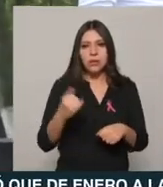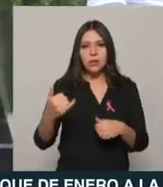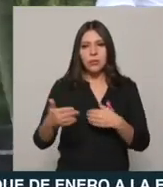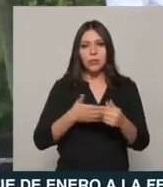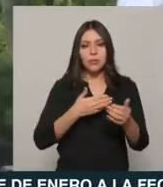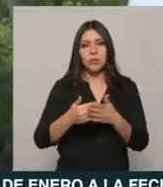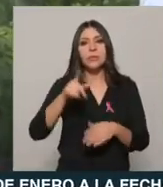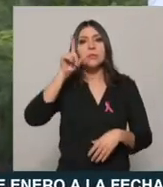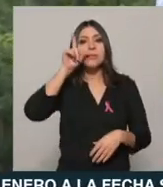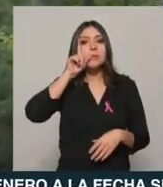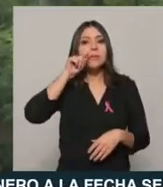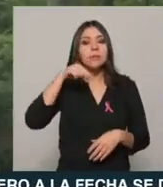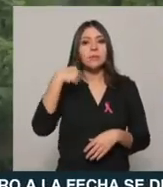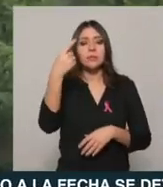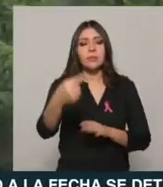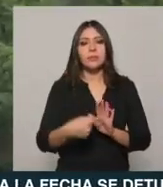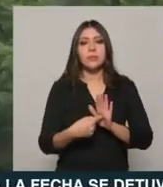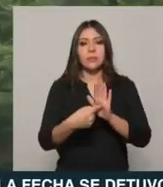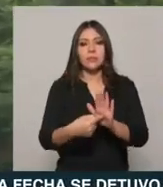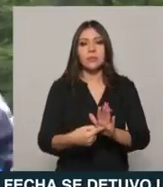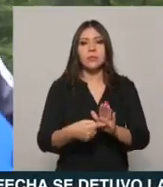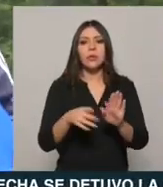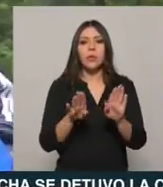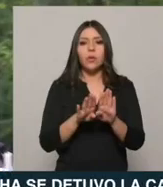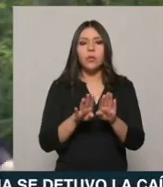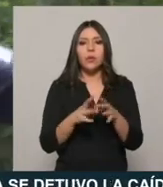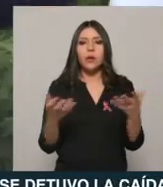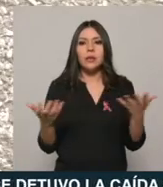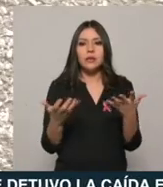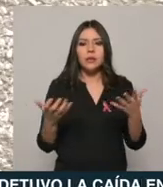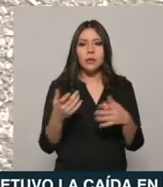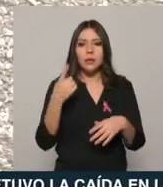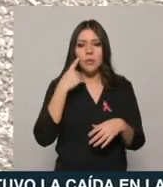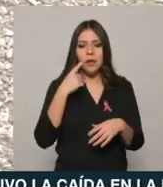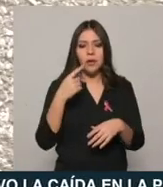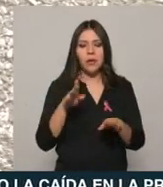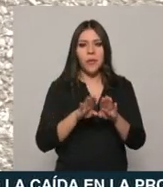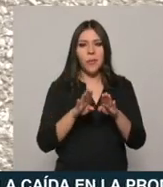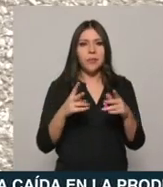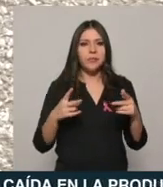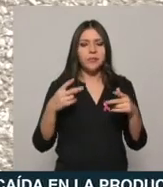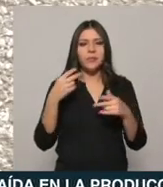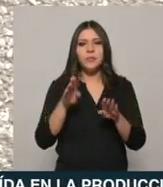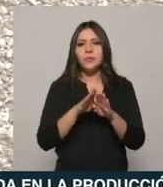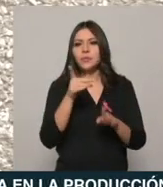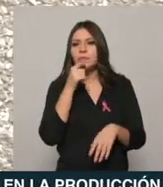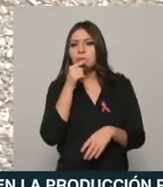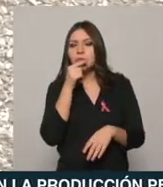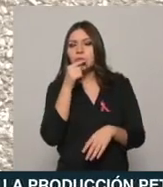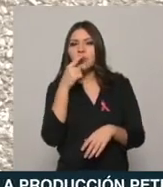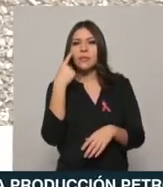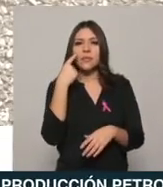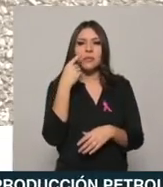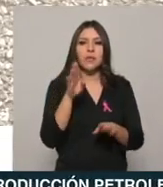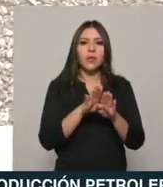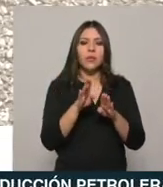de mañana le presentaremos el modelo dinámico del uso de la fuerza que ambos especialistas